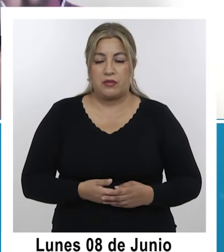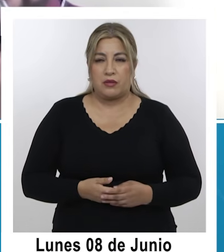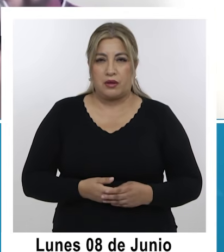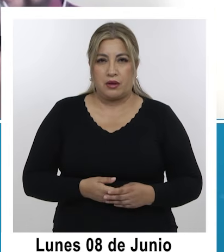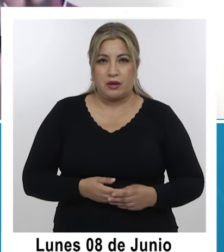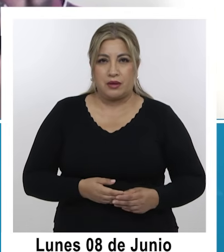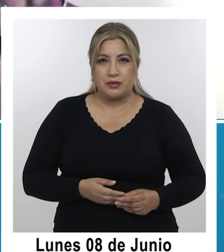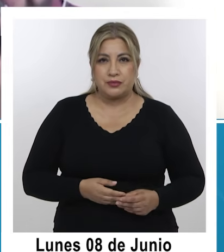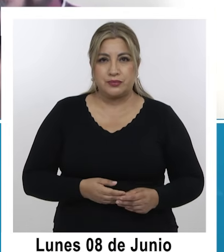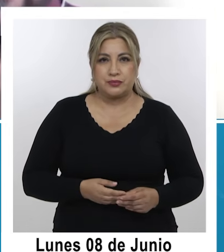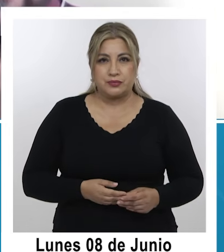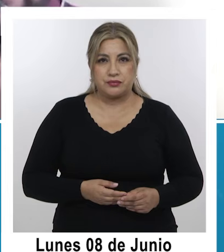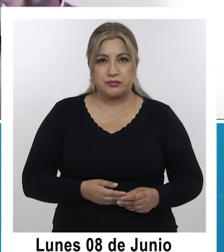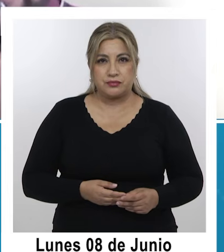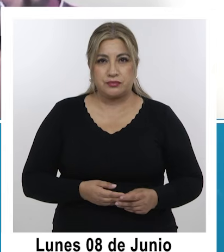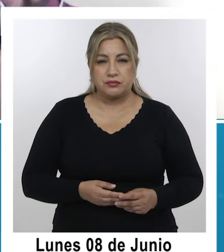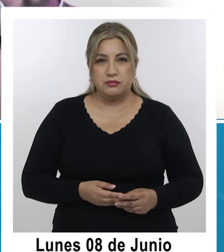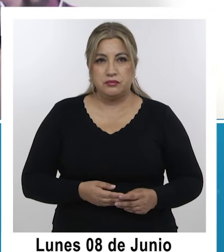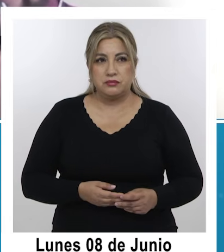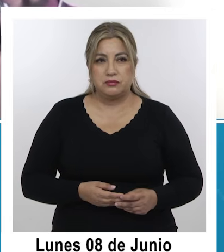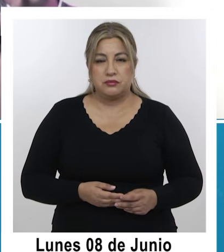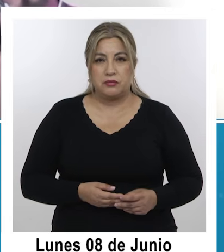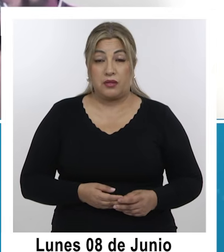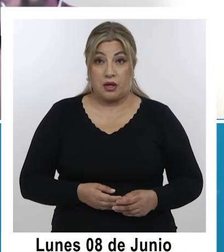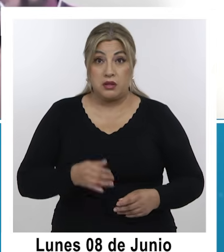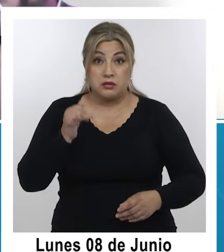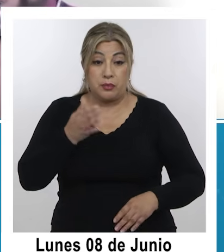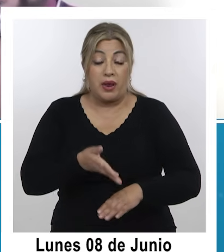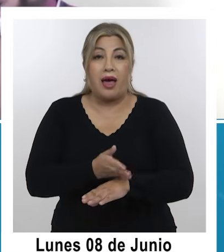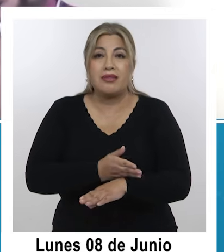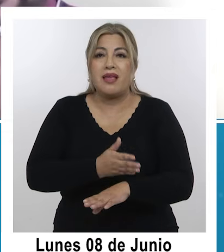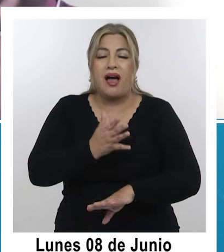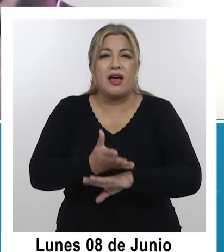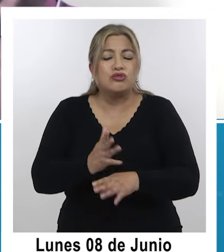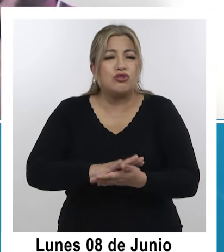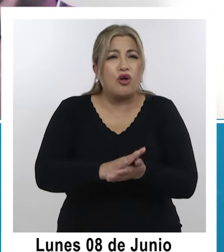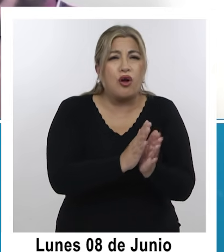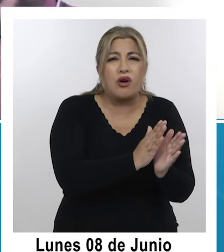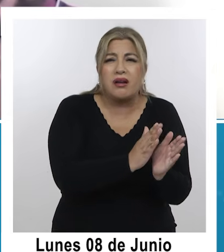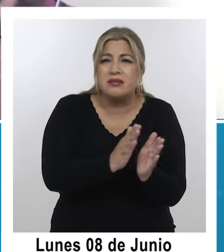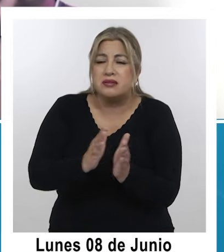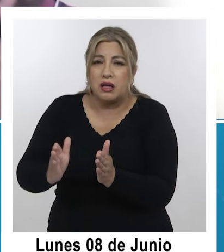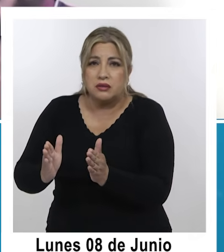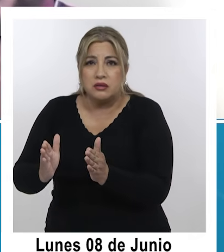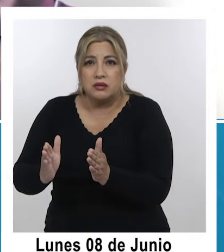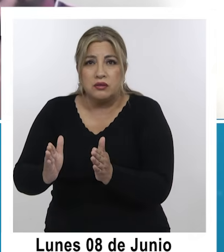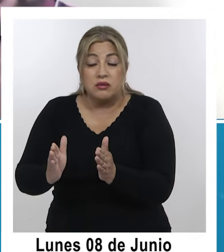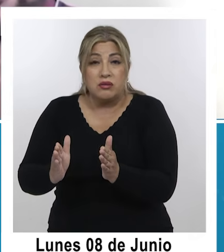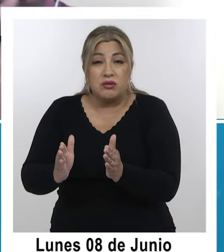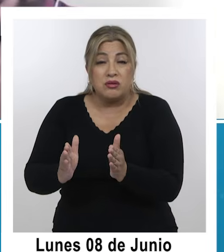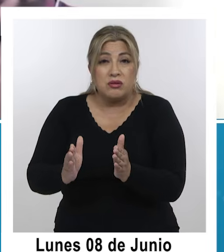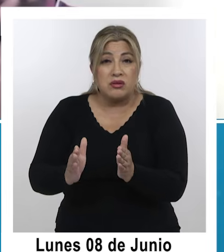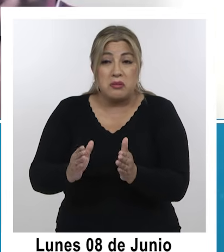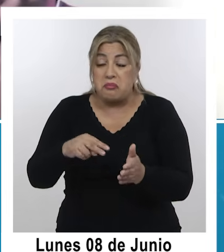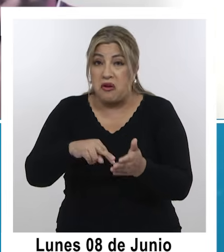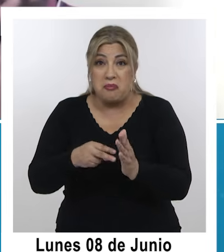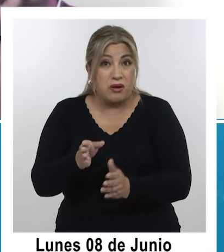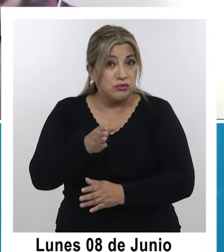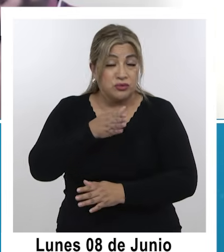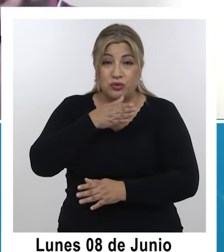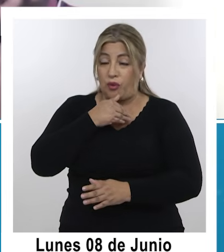momento. No hubo esa desorganización, esos problemas logísticos de la